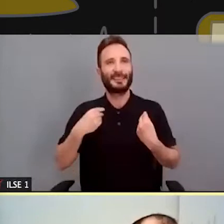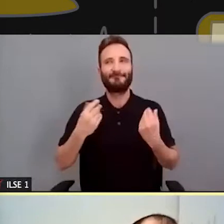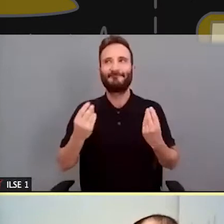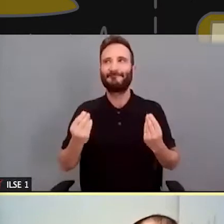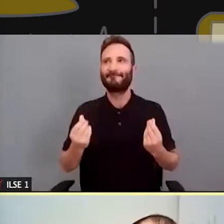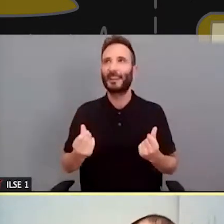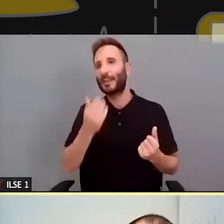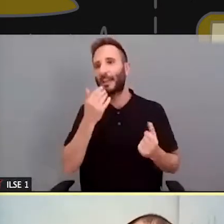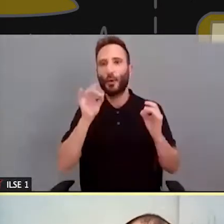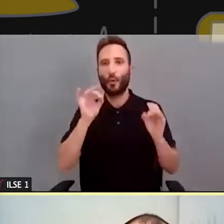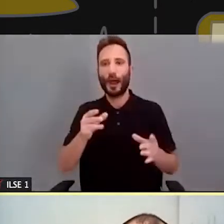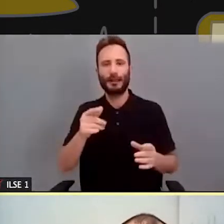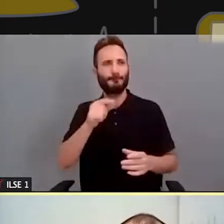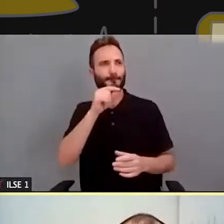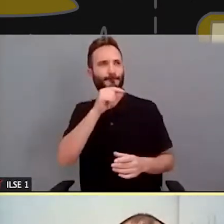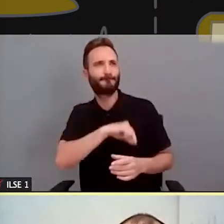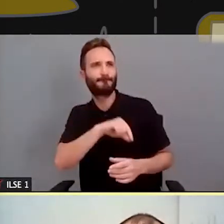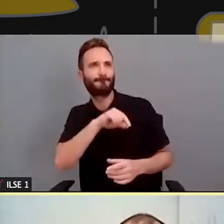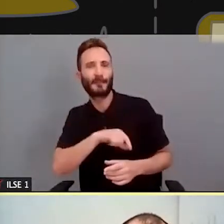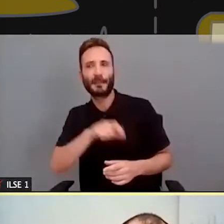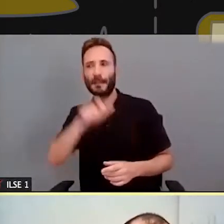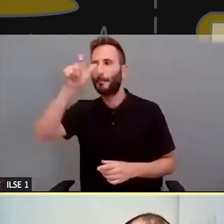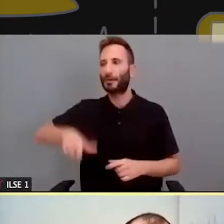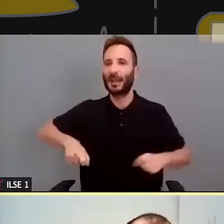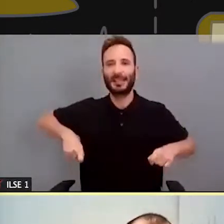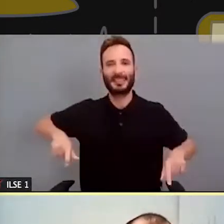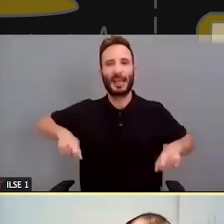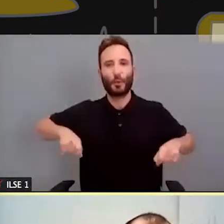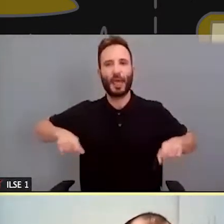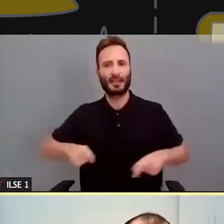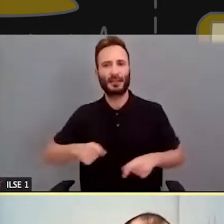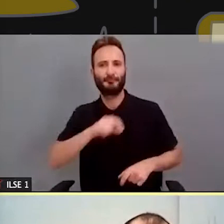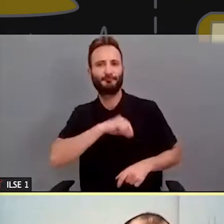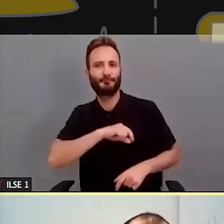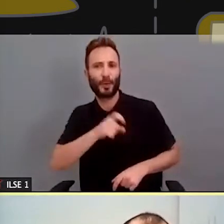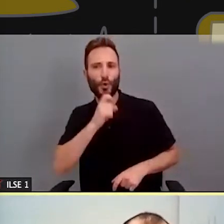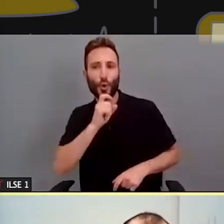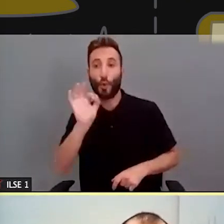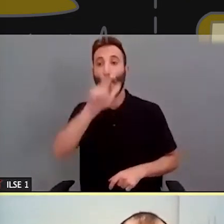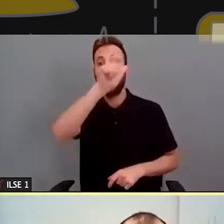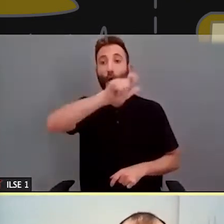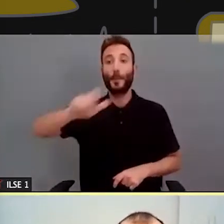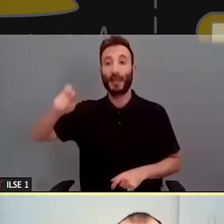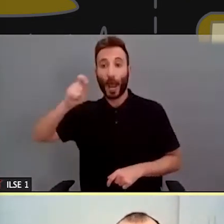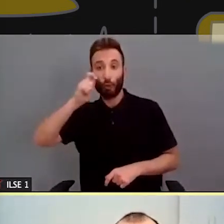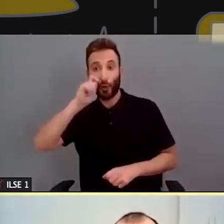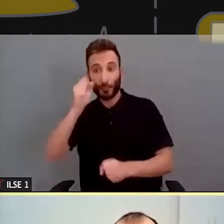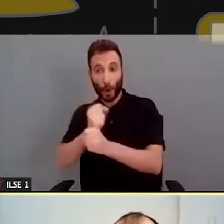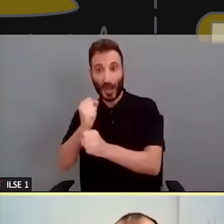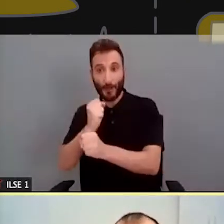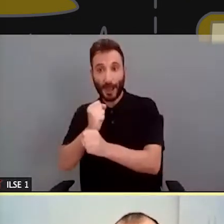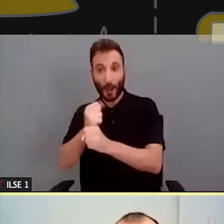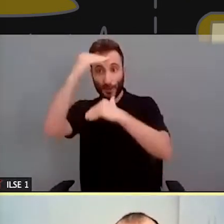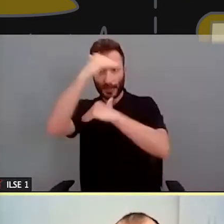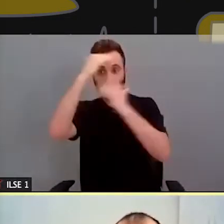Cómo perciben las personas que tienen movilidad reducida, o sea, las personas que trabajan en el turismo, que trabajan de cara al público, pueden